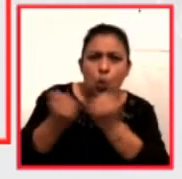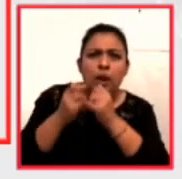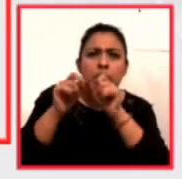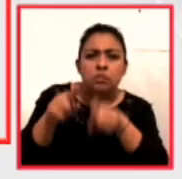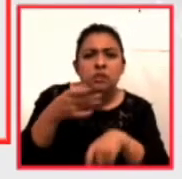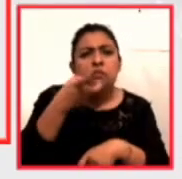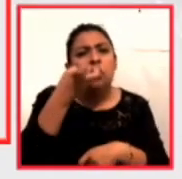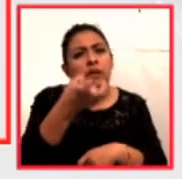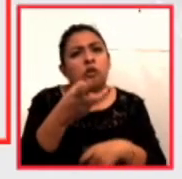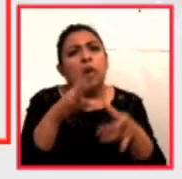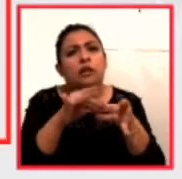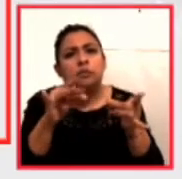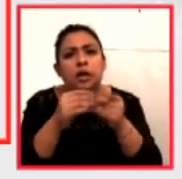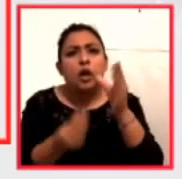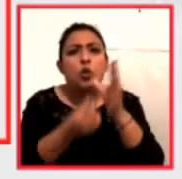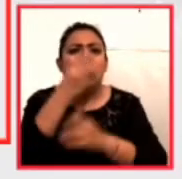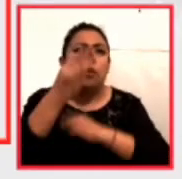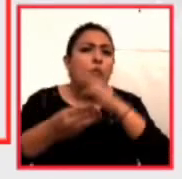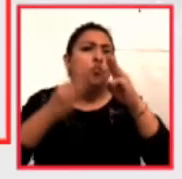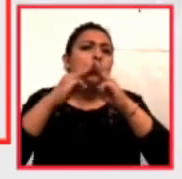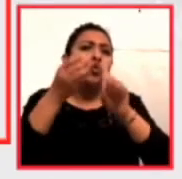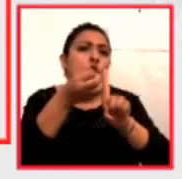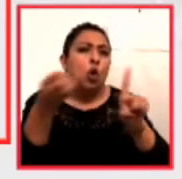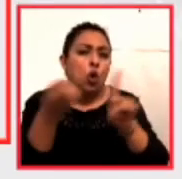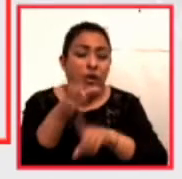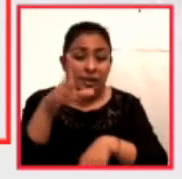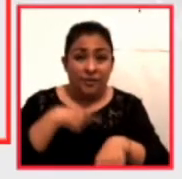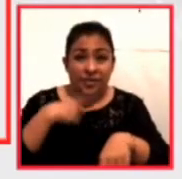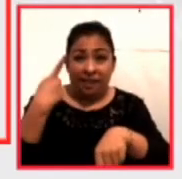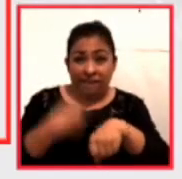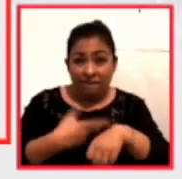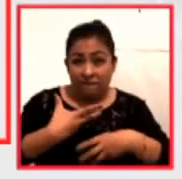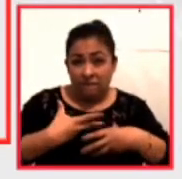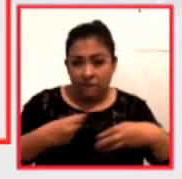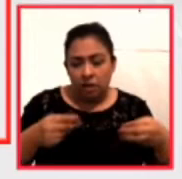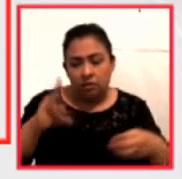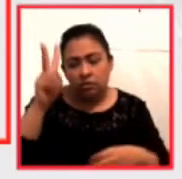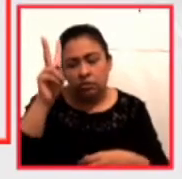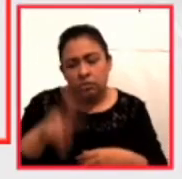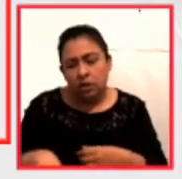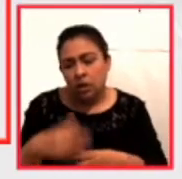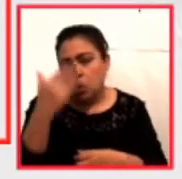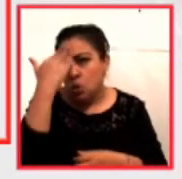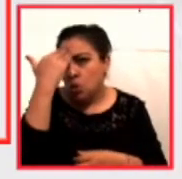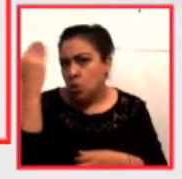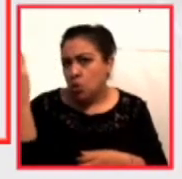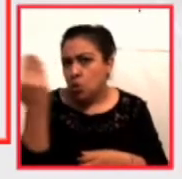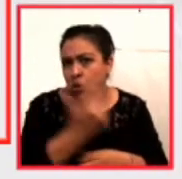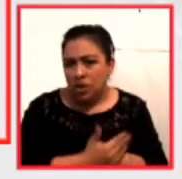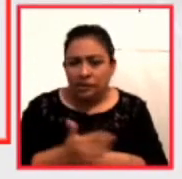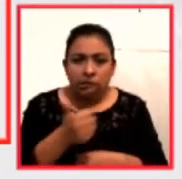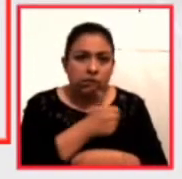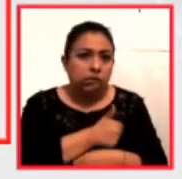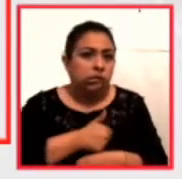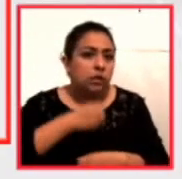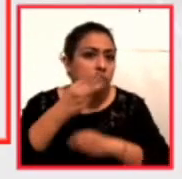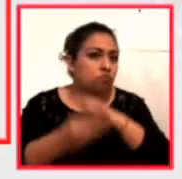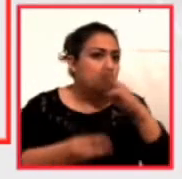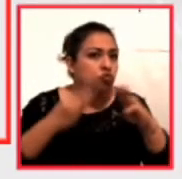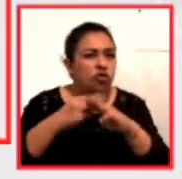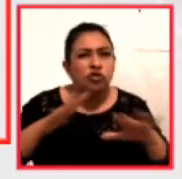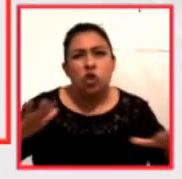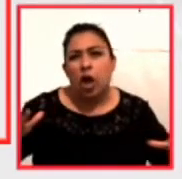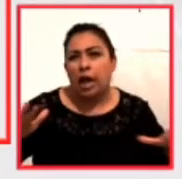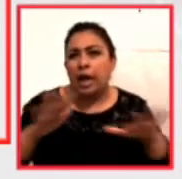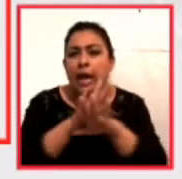señalarían un nuevo orden mundial. La pandemia es una desgracia, es lamentable, el mundo va a sufrir consecuencias importantes en todos